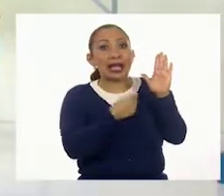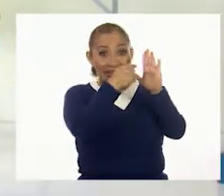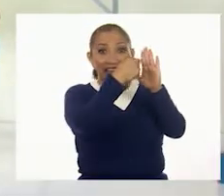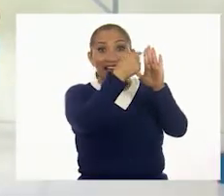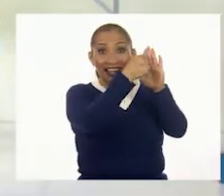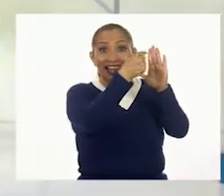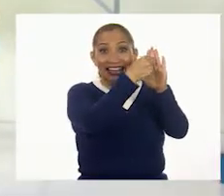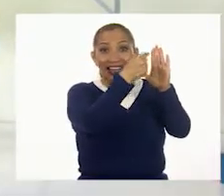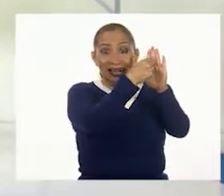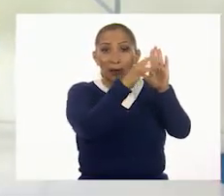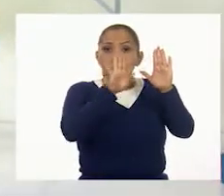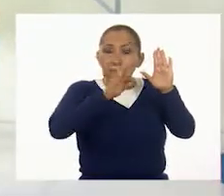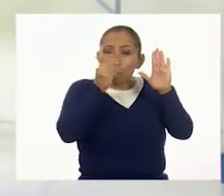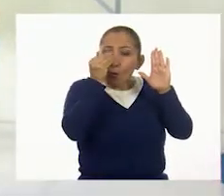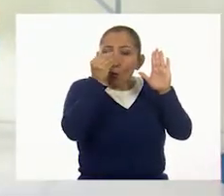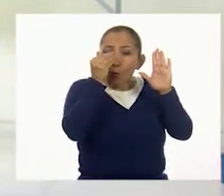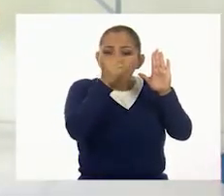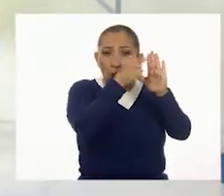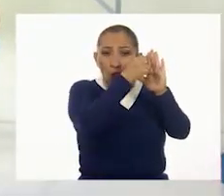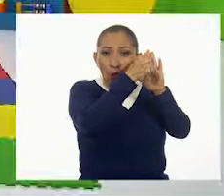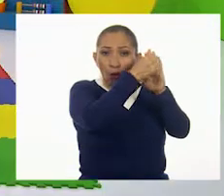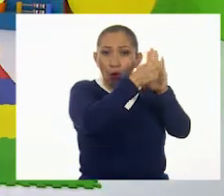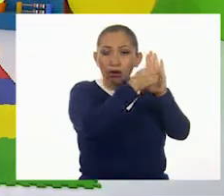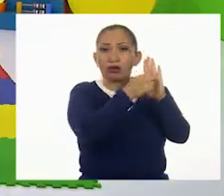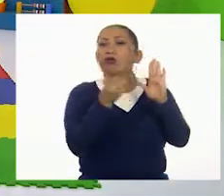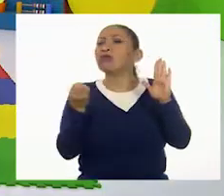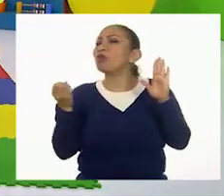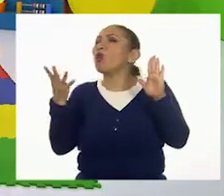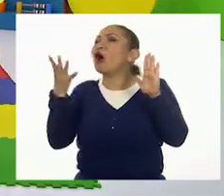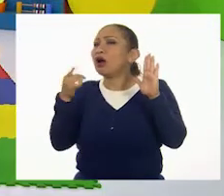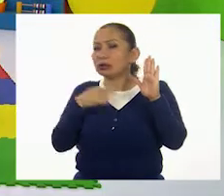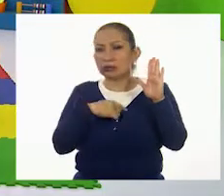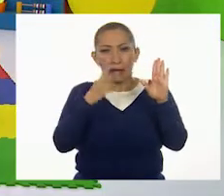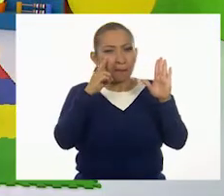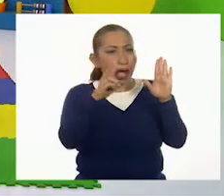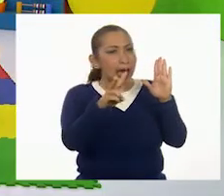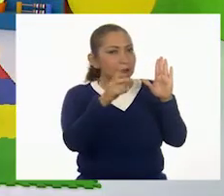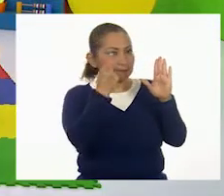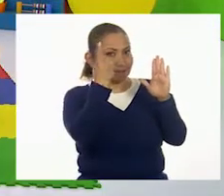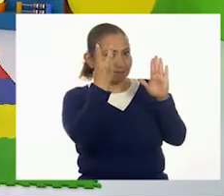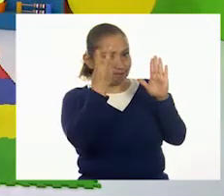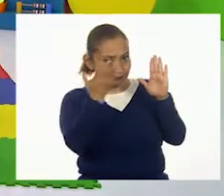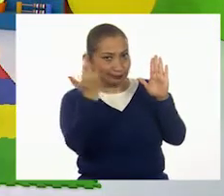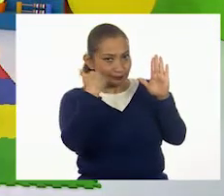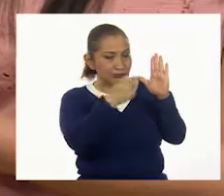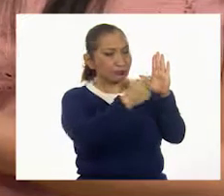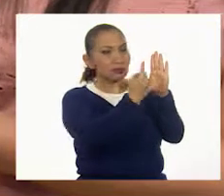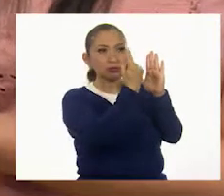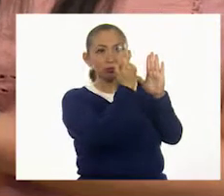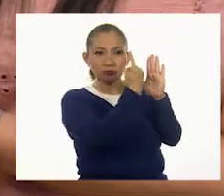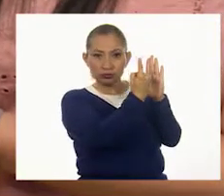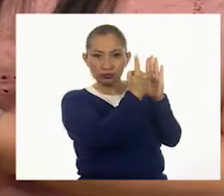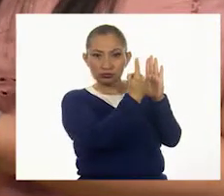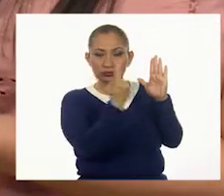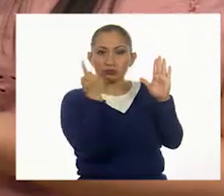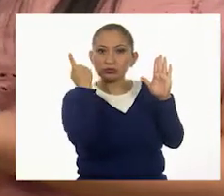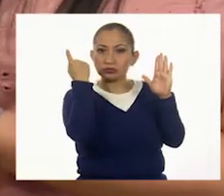¡Arriba hay más puntos! ¿Cuántos puntos son? Vamos a contar, ayúdenos.